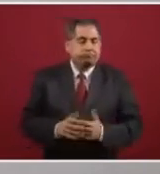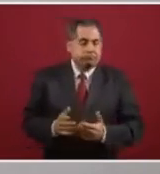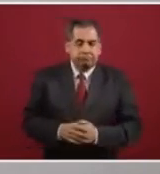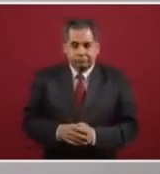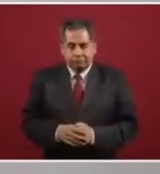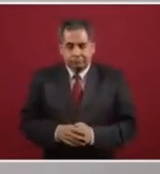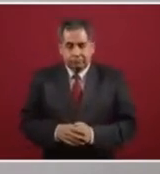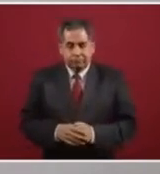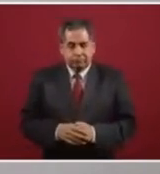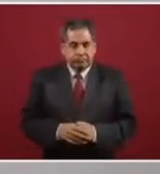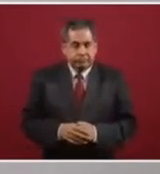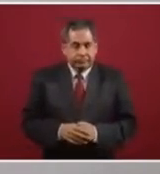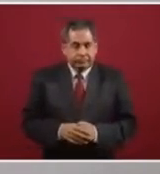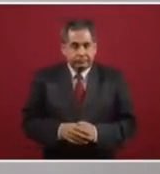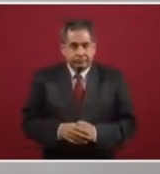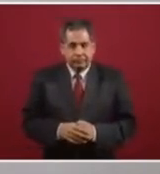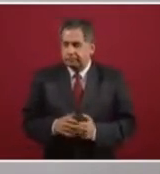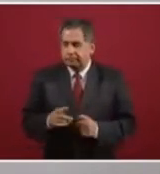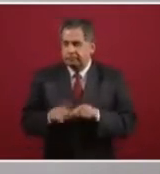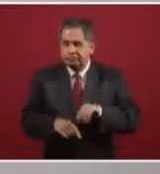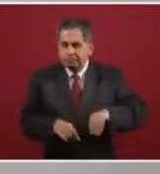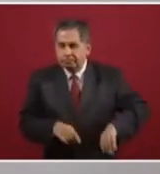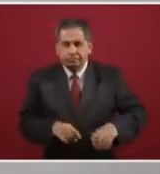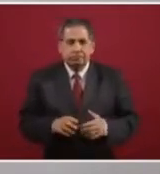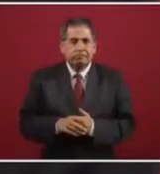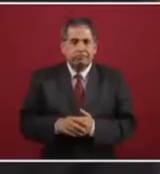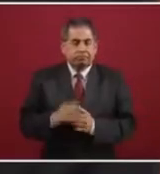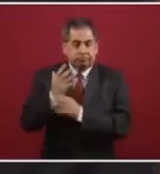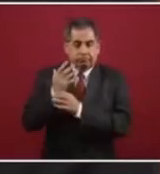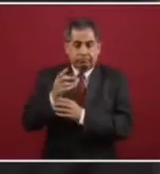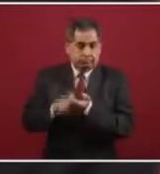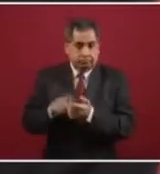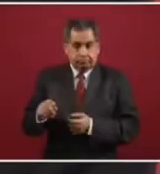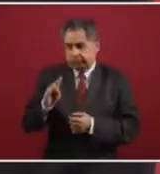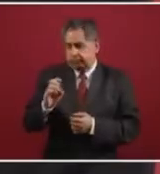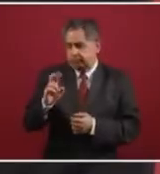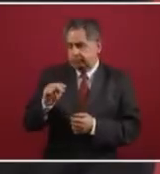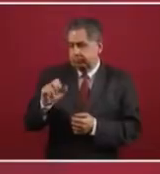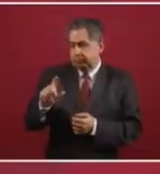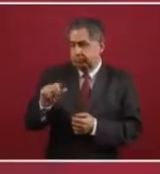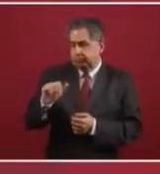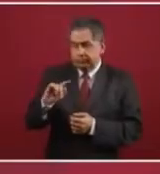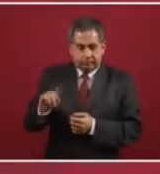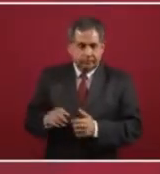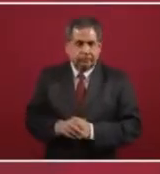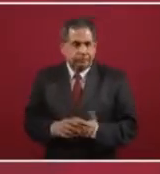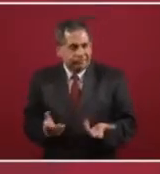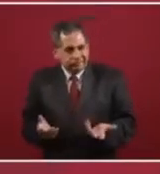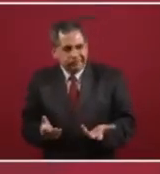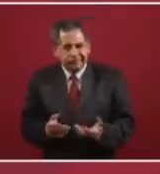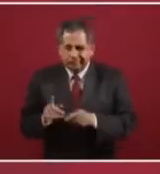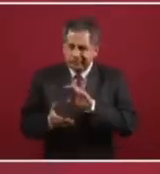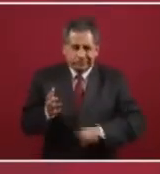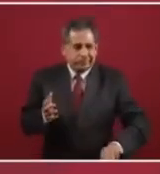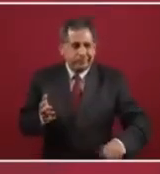estaba menguado, en palabras de Bernal, menoscabado.